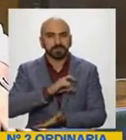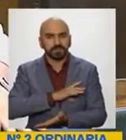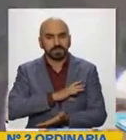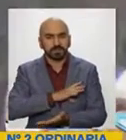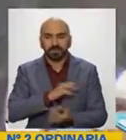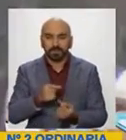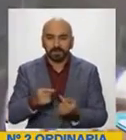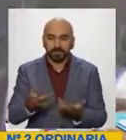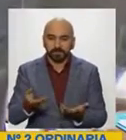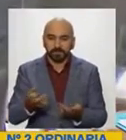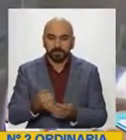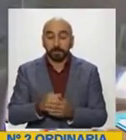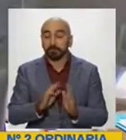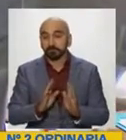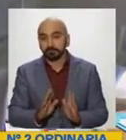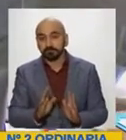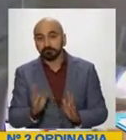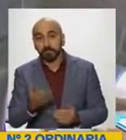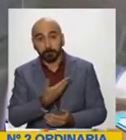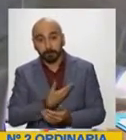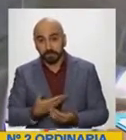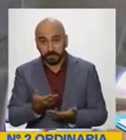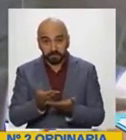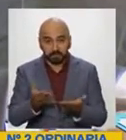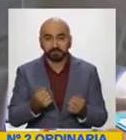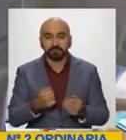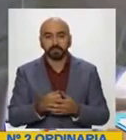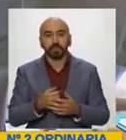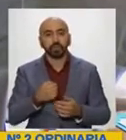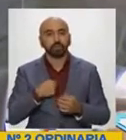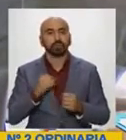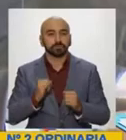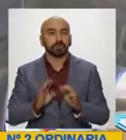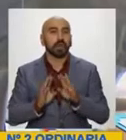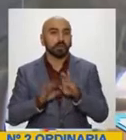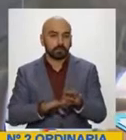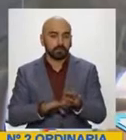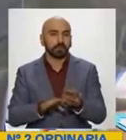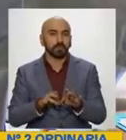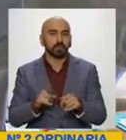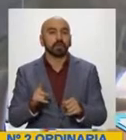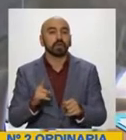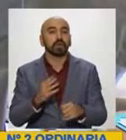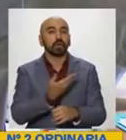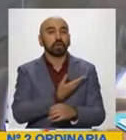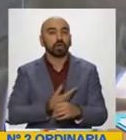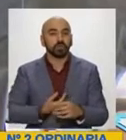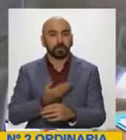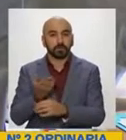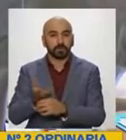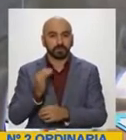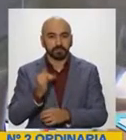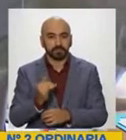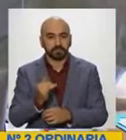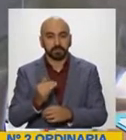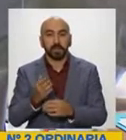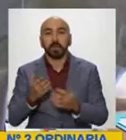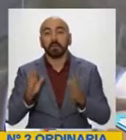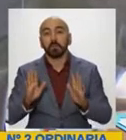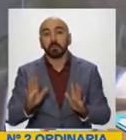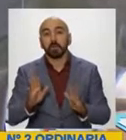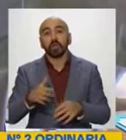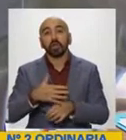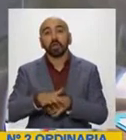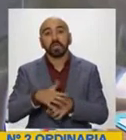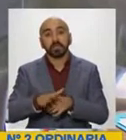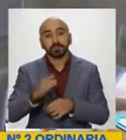Presidenta, presidente, yo voy a respaldar esta solicitud del gobierno. Pero si vienen en 15 días más a